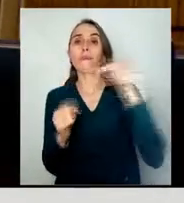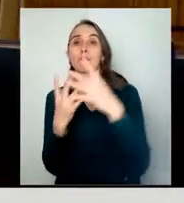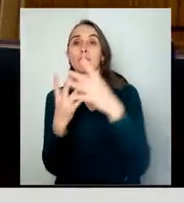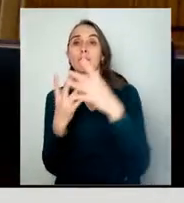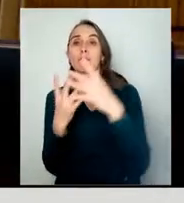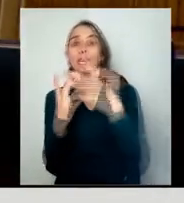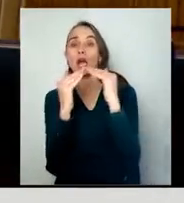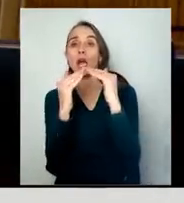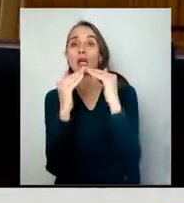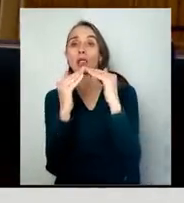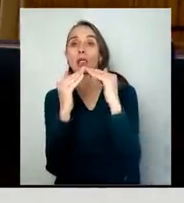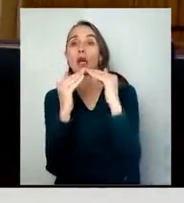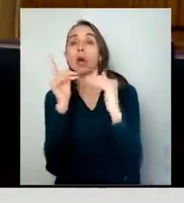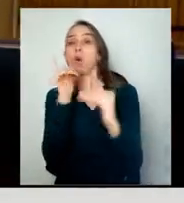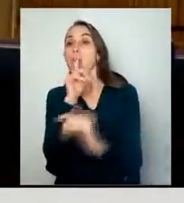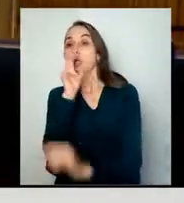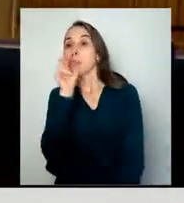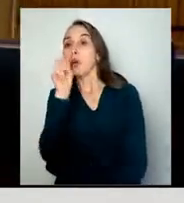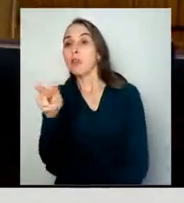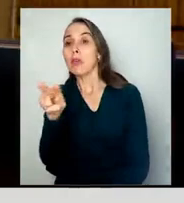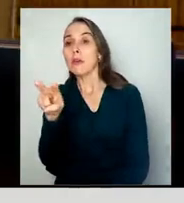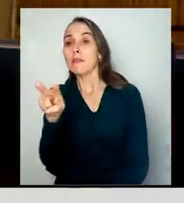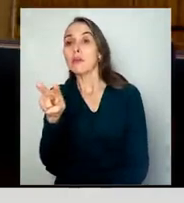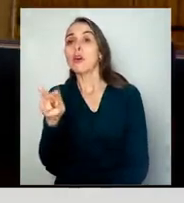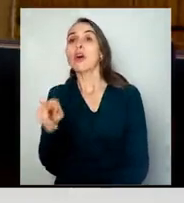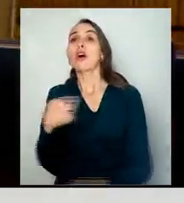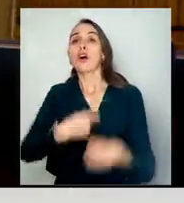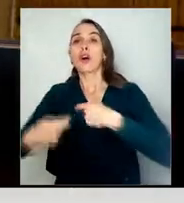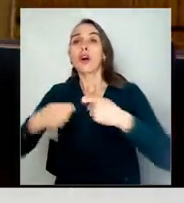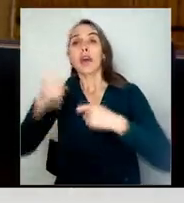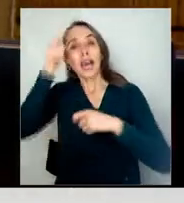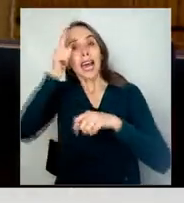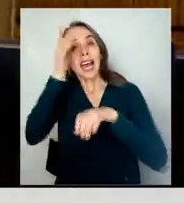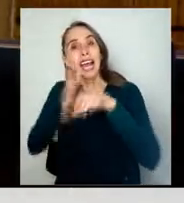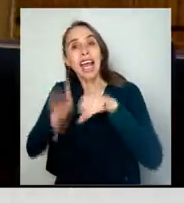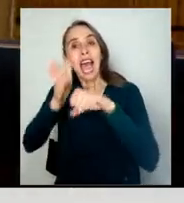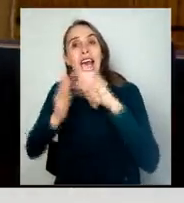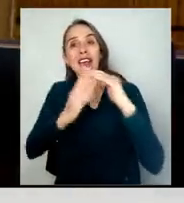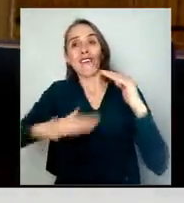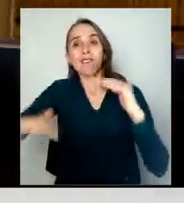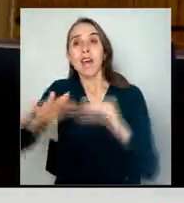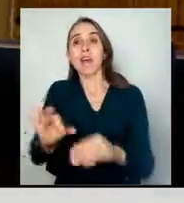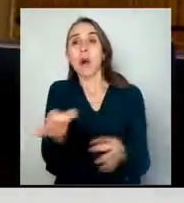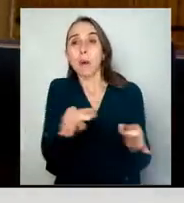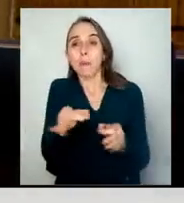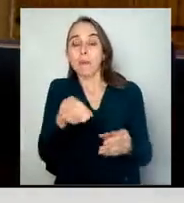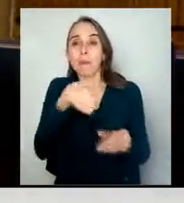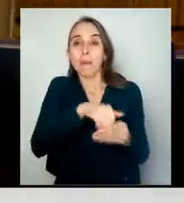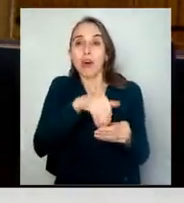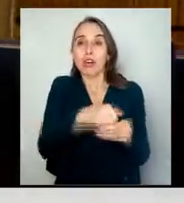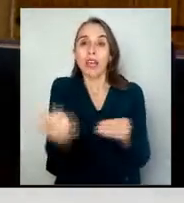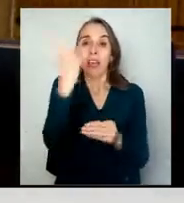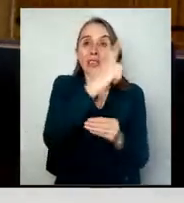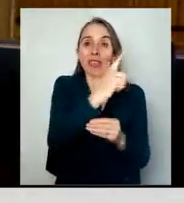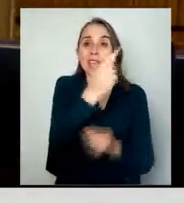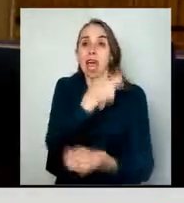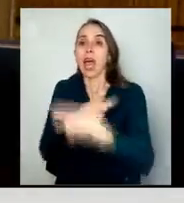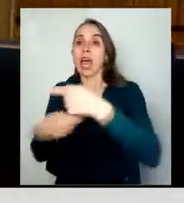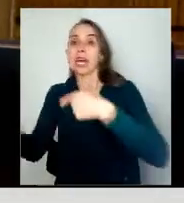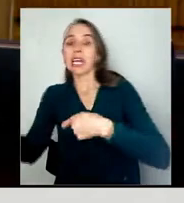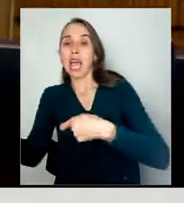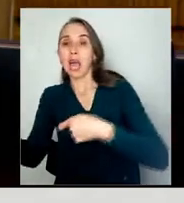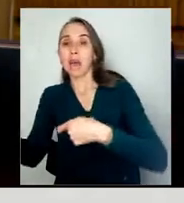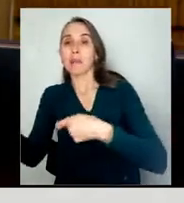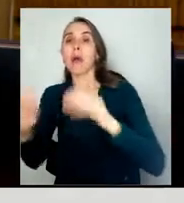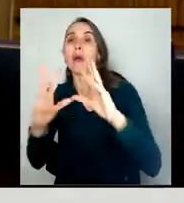donde fue visto fue la carnicería del barrio donde acostumbraba a cambiar las monedas que juntaba durante el día frente a lo anterior la familia